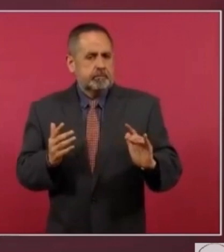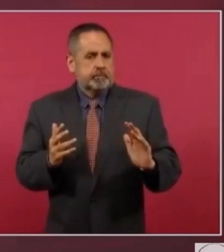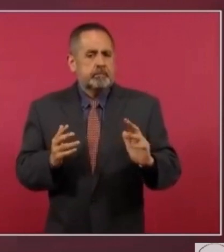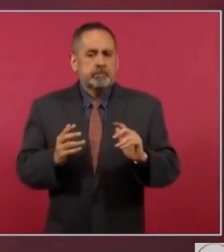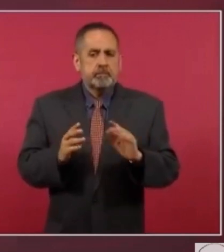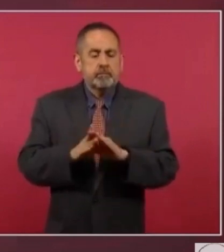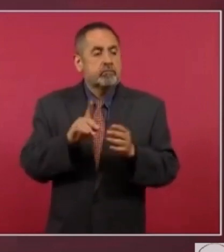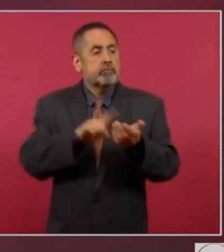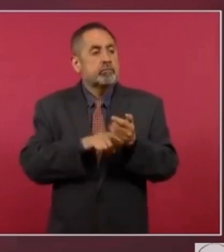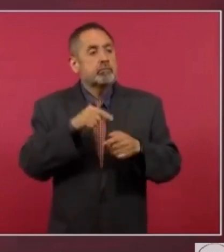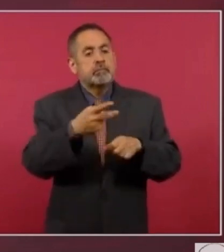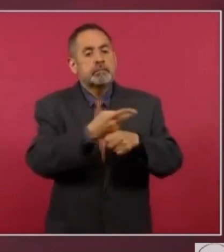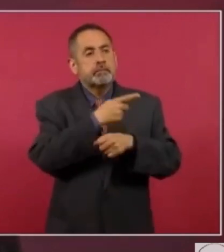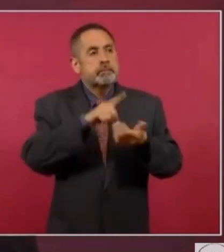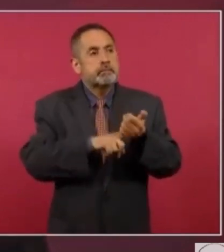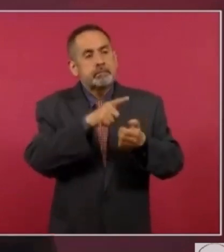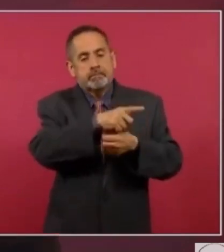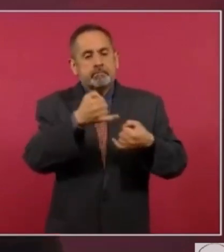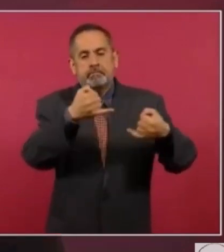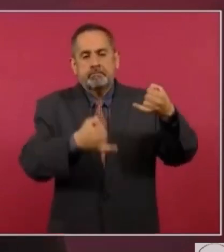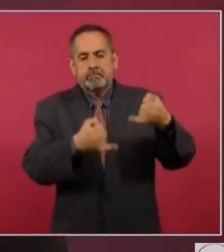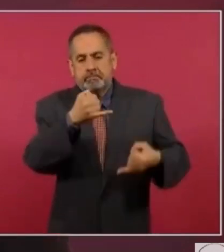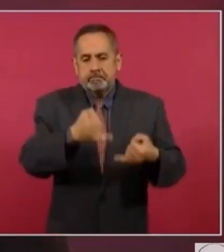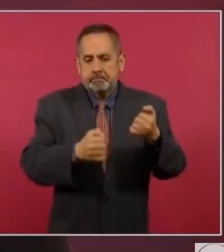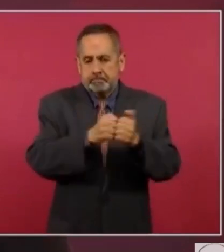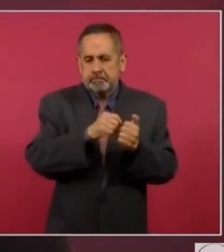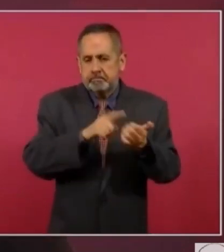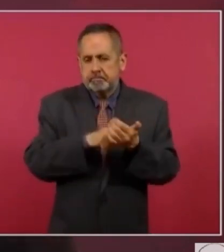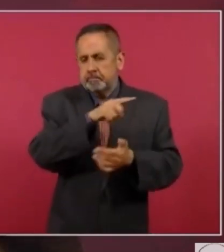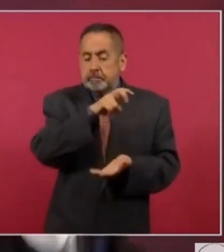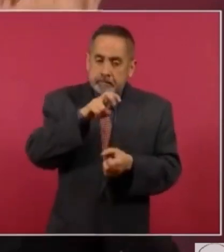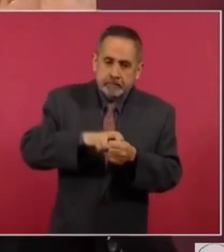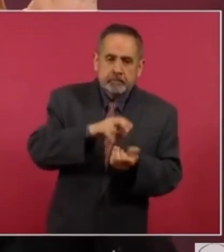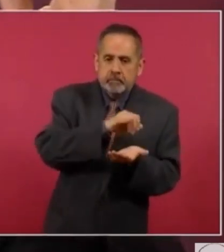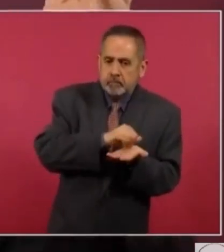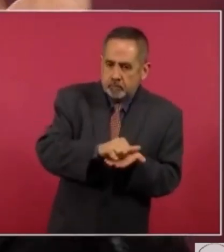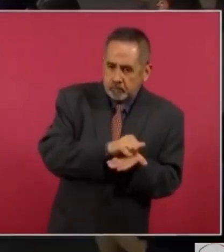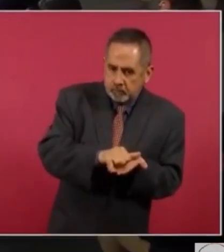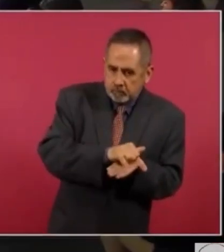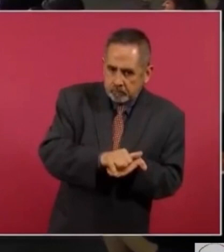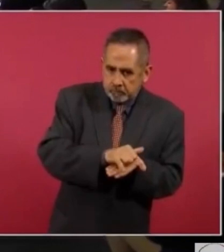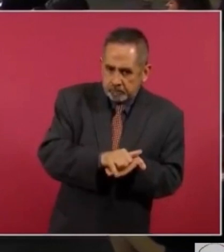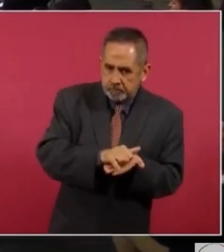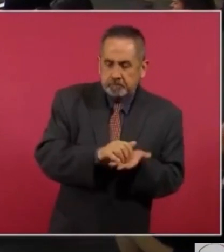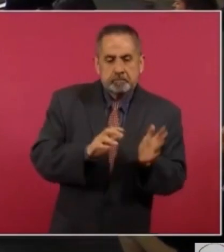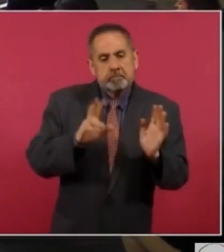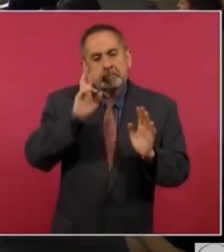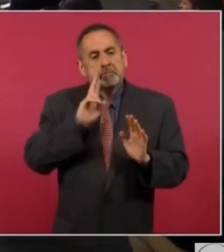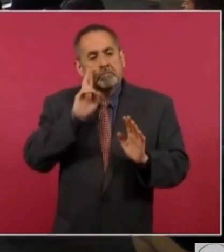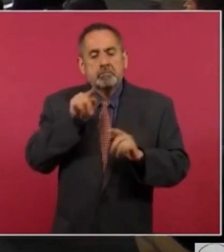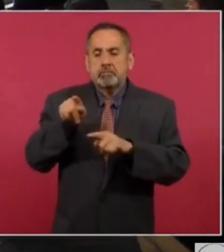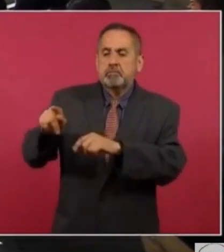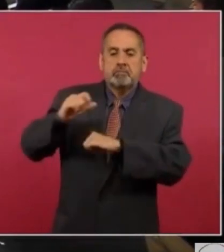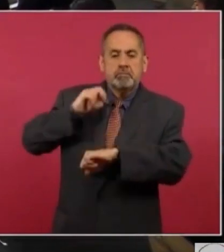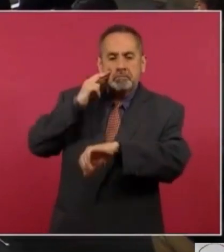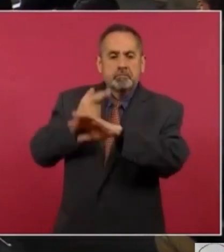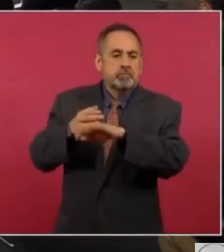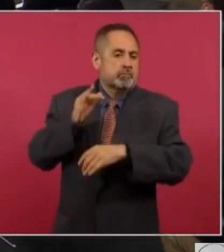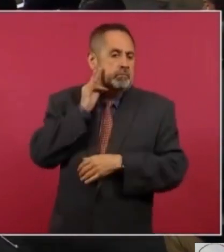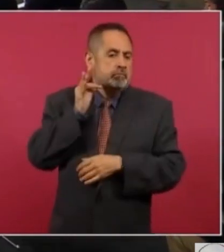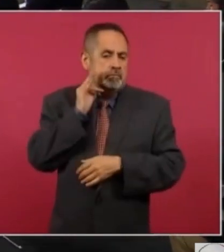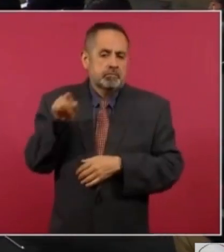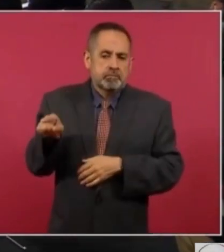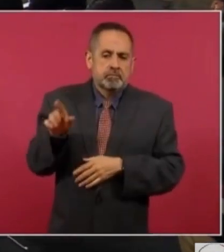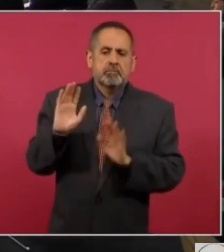el juicio que se está llevando a cabo en Nueva York, y lo que corresponde a la Fiscalía, pues ellos tienen